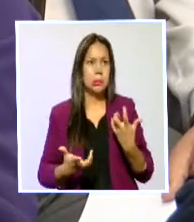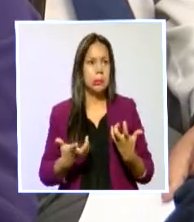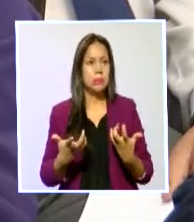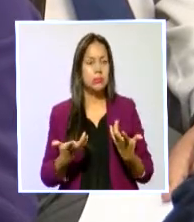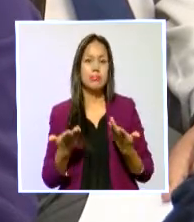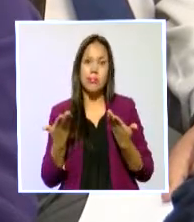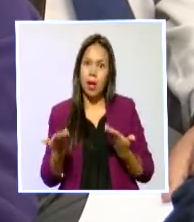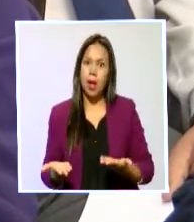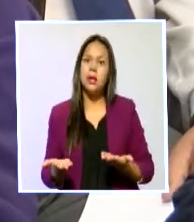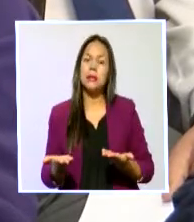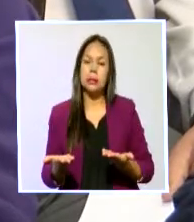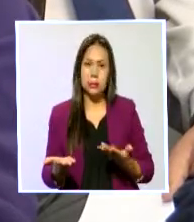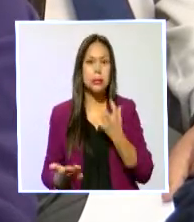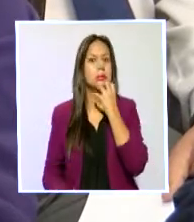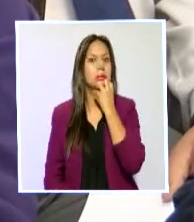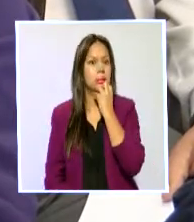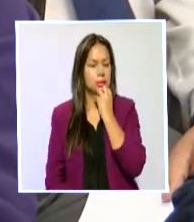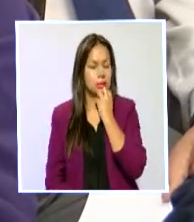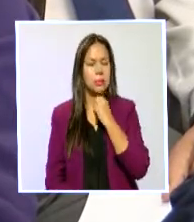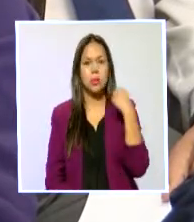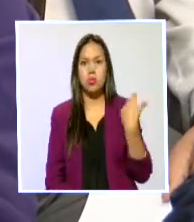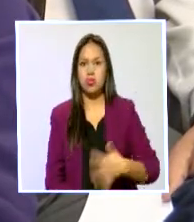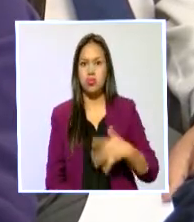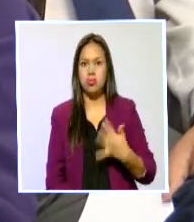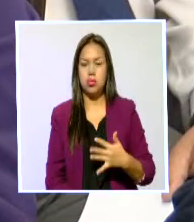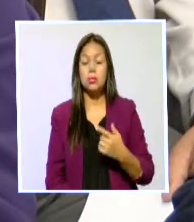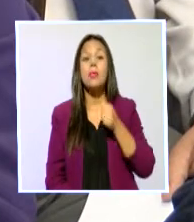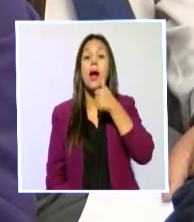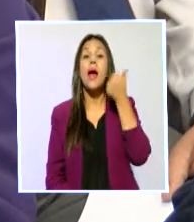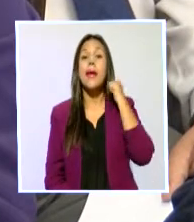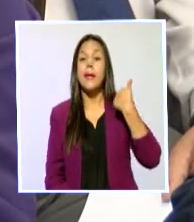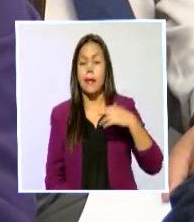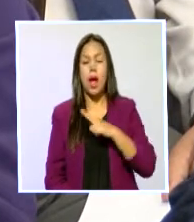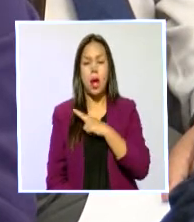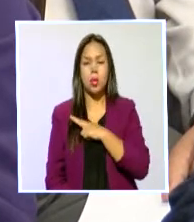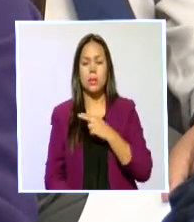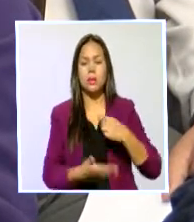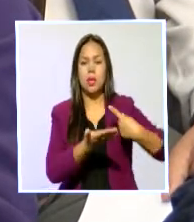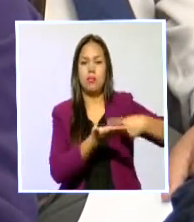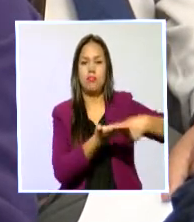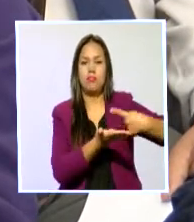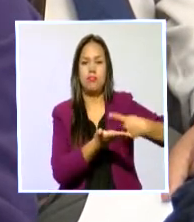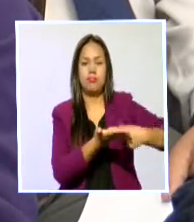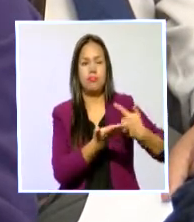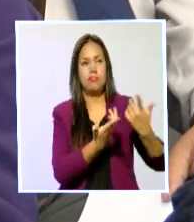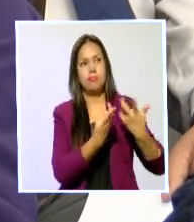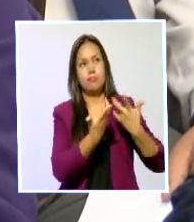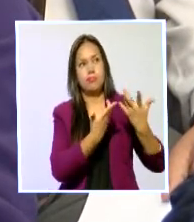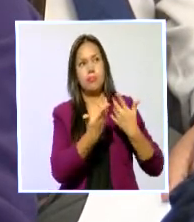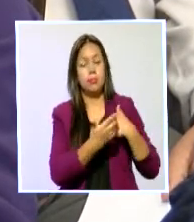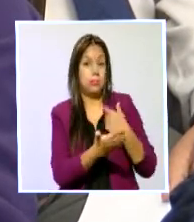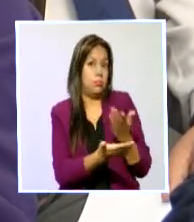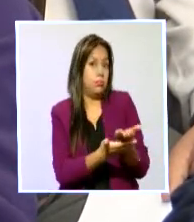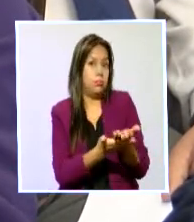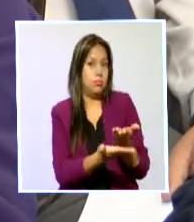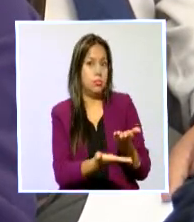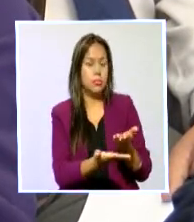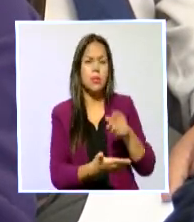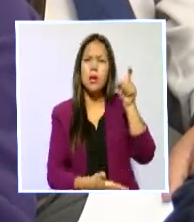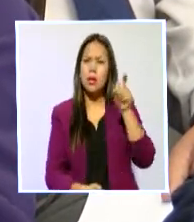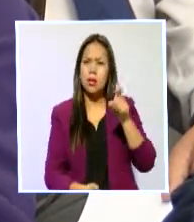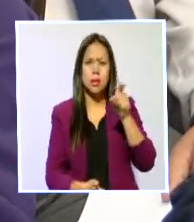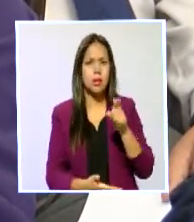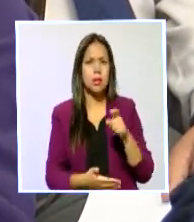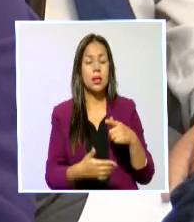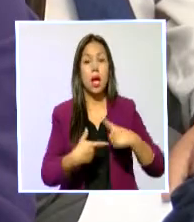representa mucho. Ayer me he reunido con los de la universidad y he planteado que en realidad tenemos que